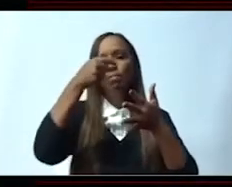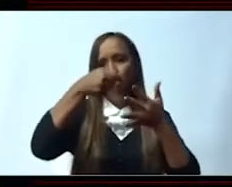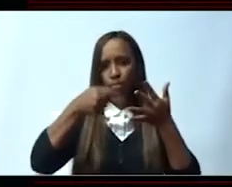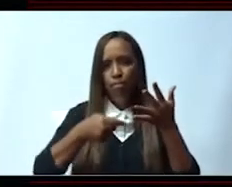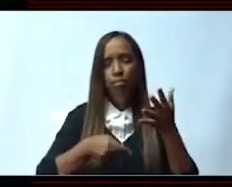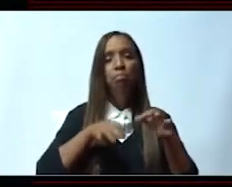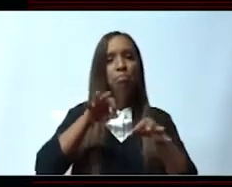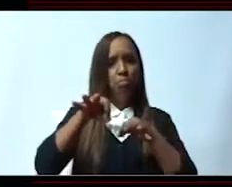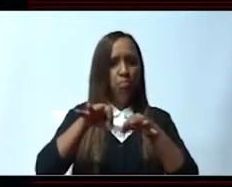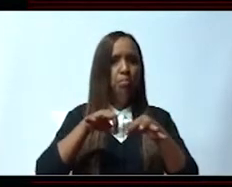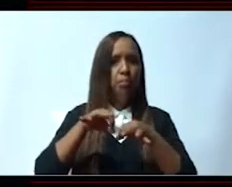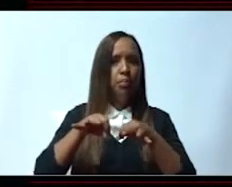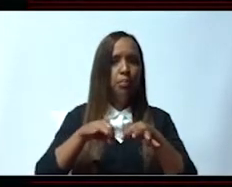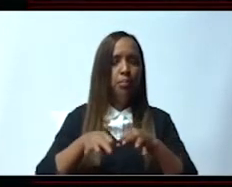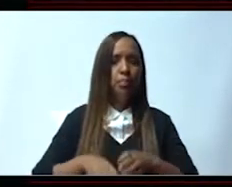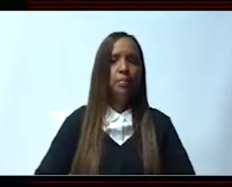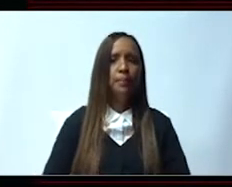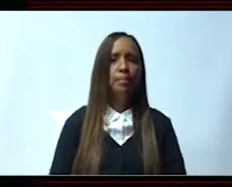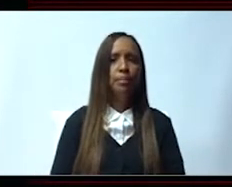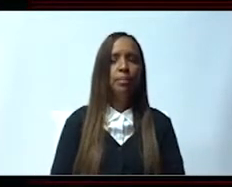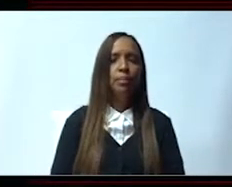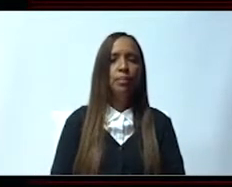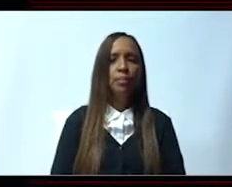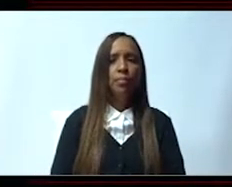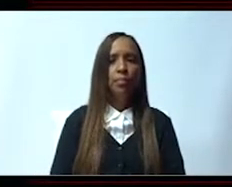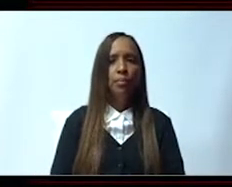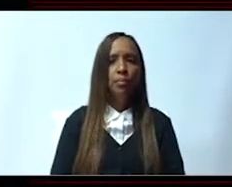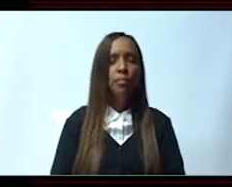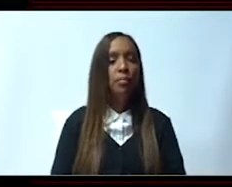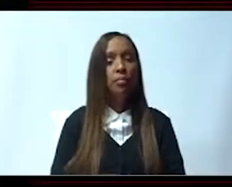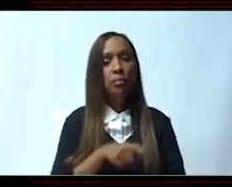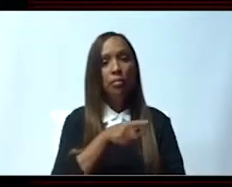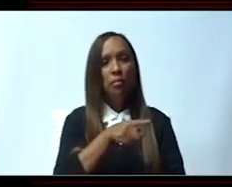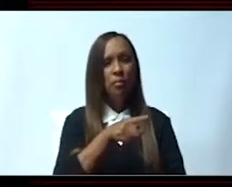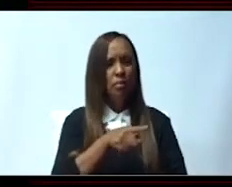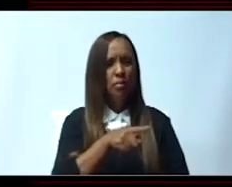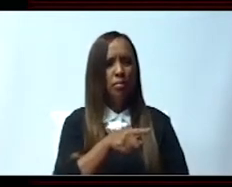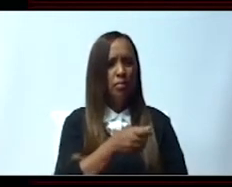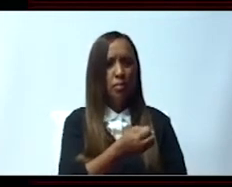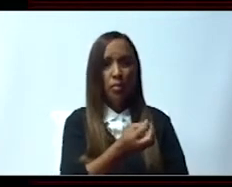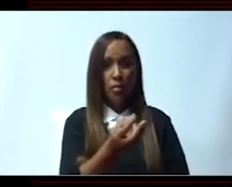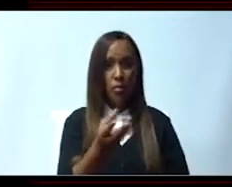Betty Jerónimo solicita que le habiliten el sistema y varios diputados más.